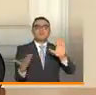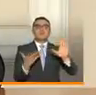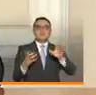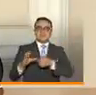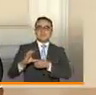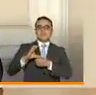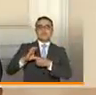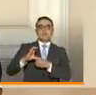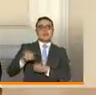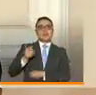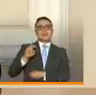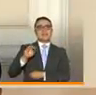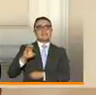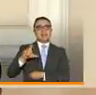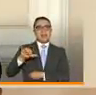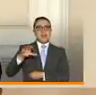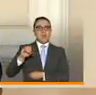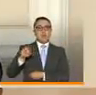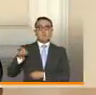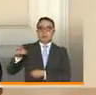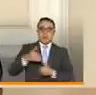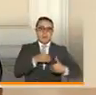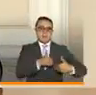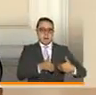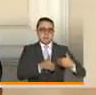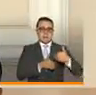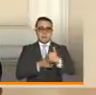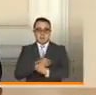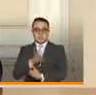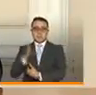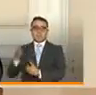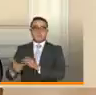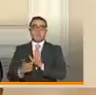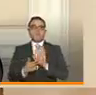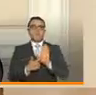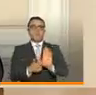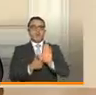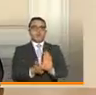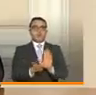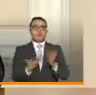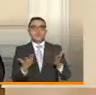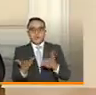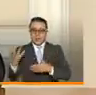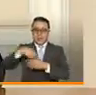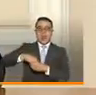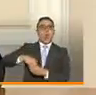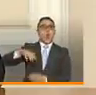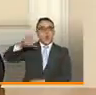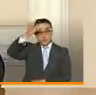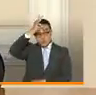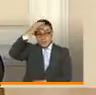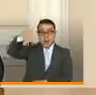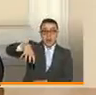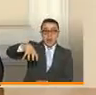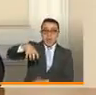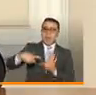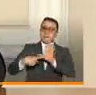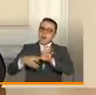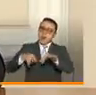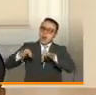Sincelejo se presentó paso a paso dentro de una institución de servicios de salud, cómo se llevaría a cabo todo el